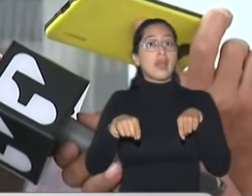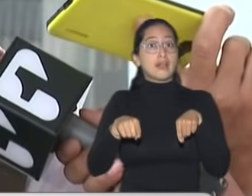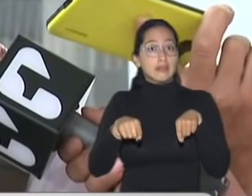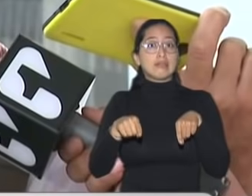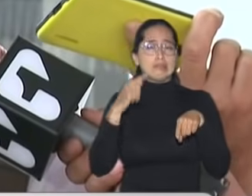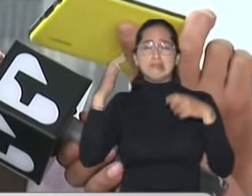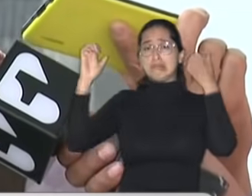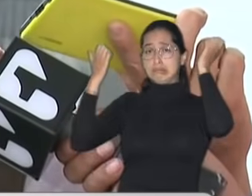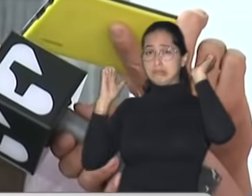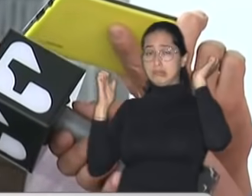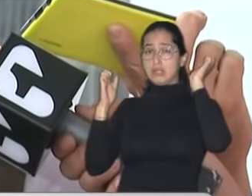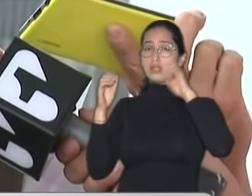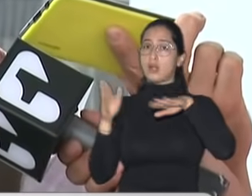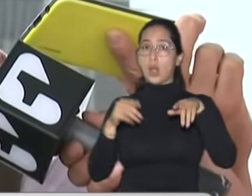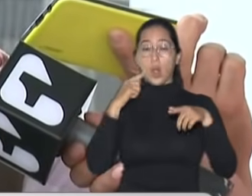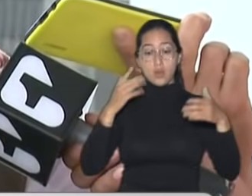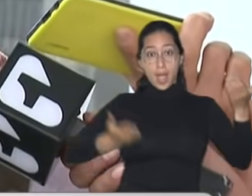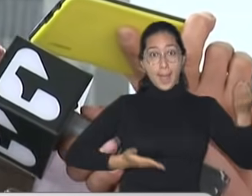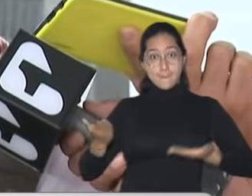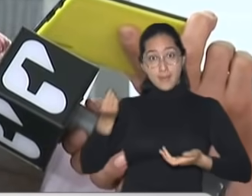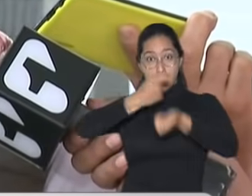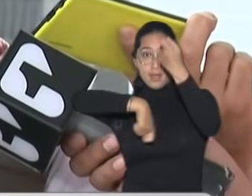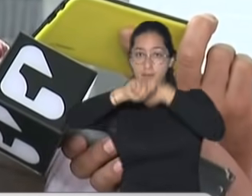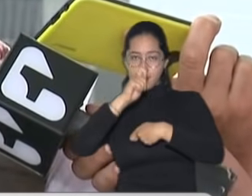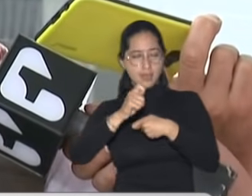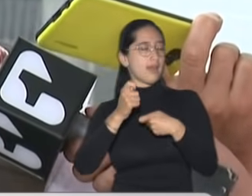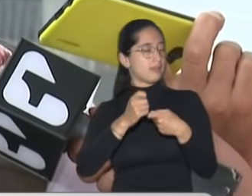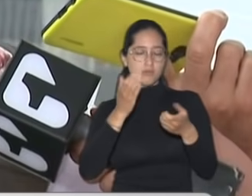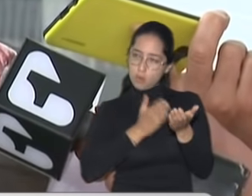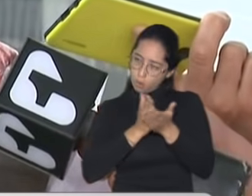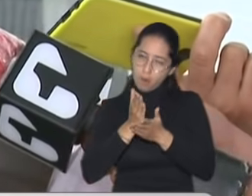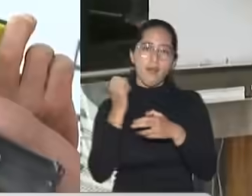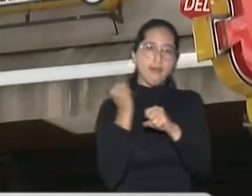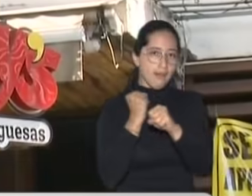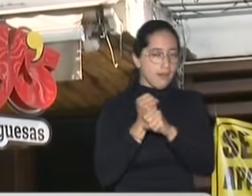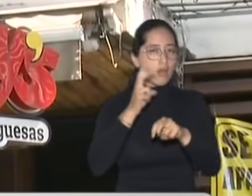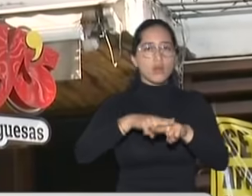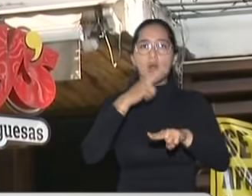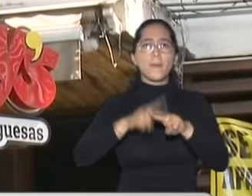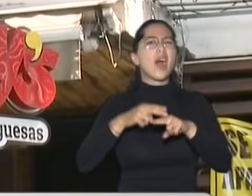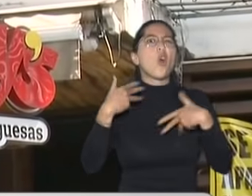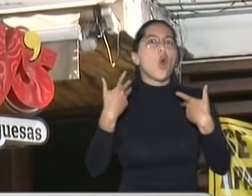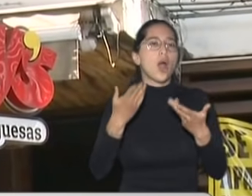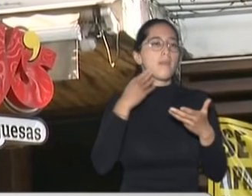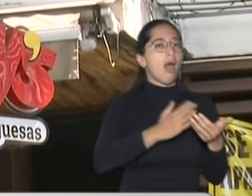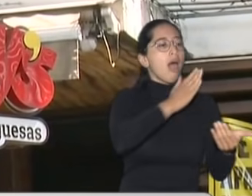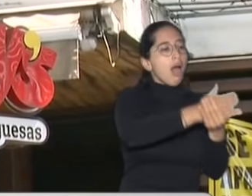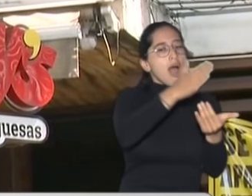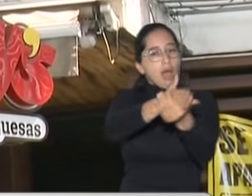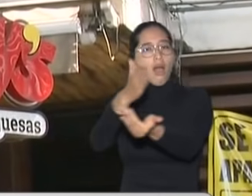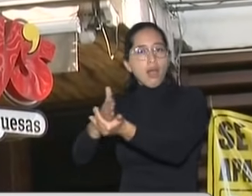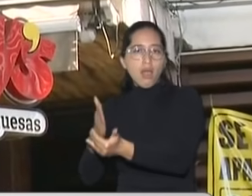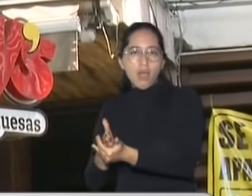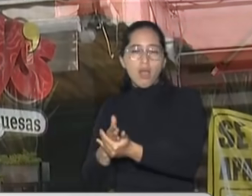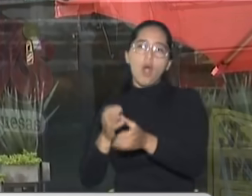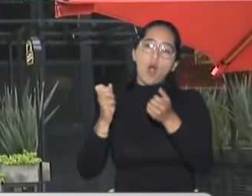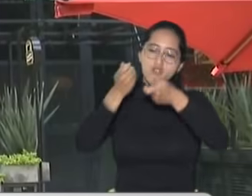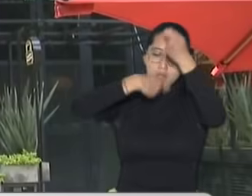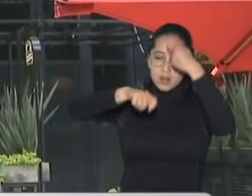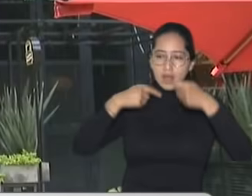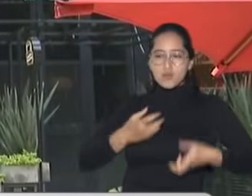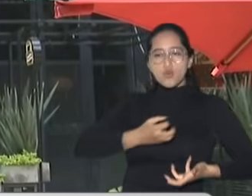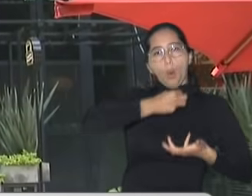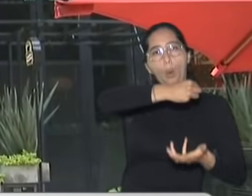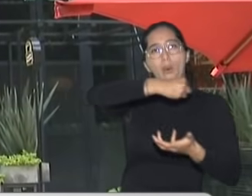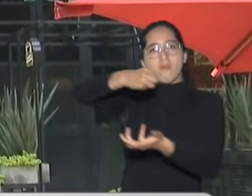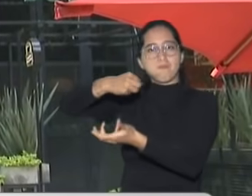Los restaurantes podrán seguir funcionando a domicilio y podrán funcionar con comida para llevar. Pero estas restricciones aumentan la